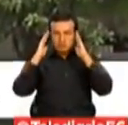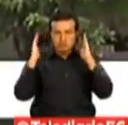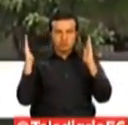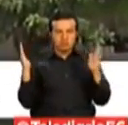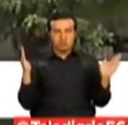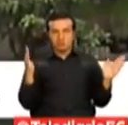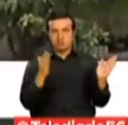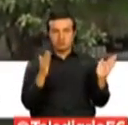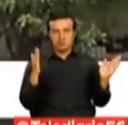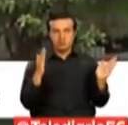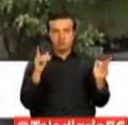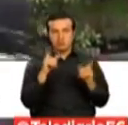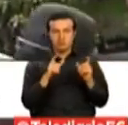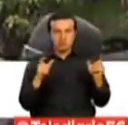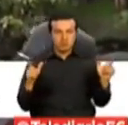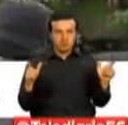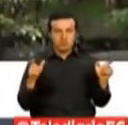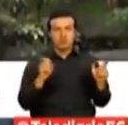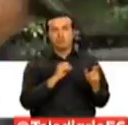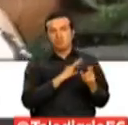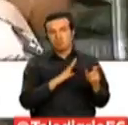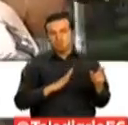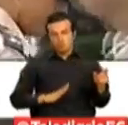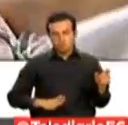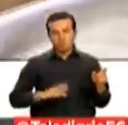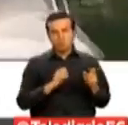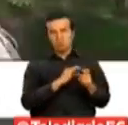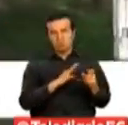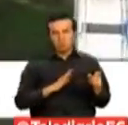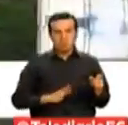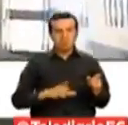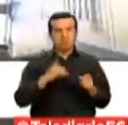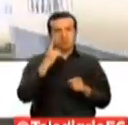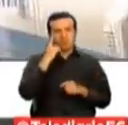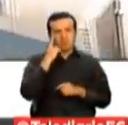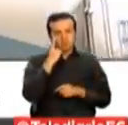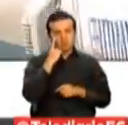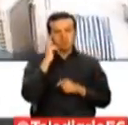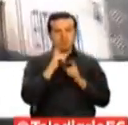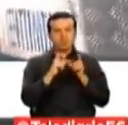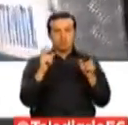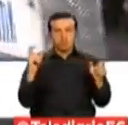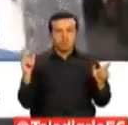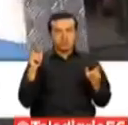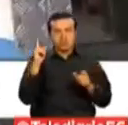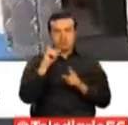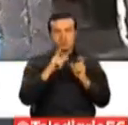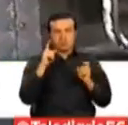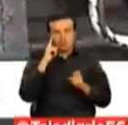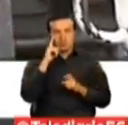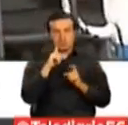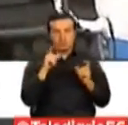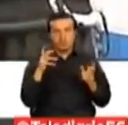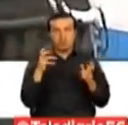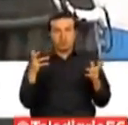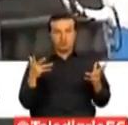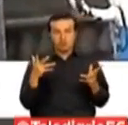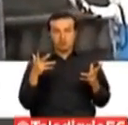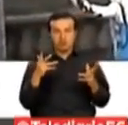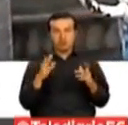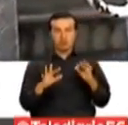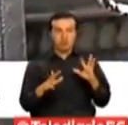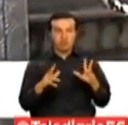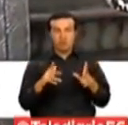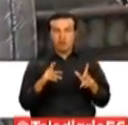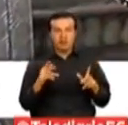a disuadir la presencia de personas. Es preventivo. Así es, vamos a disuadir la presencia de ciudadanos que pueden estar actuando al